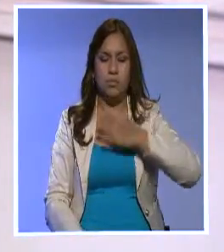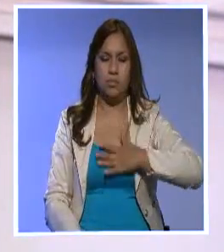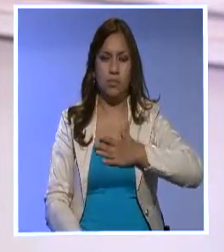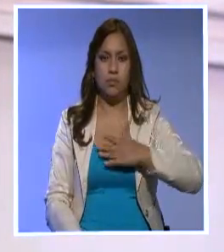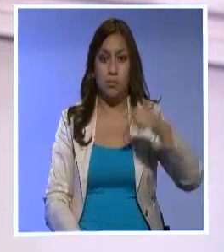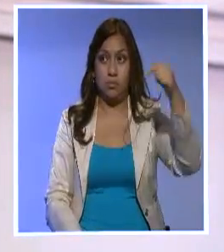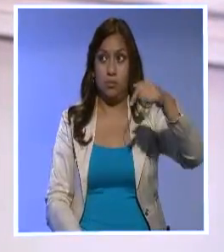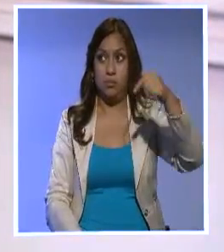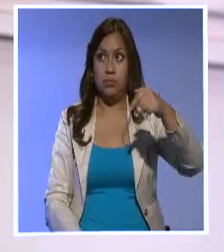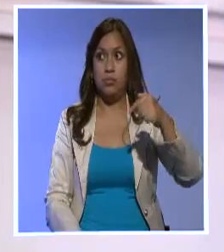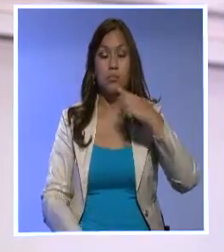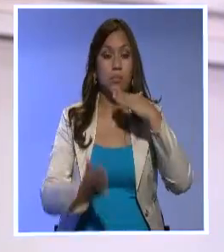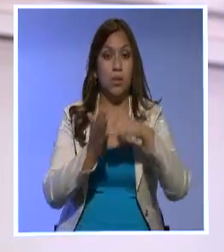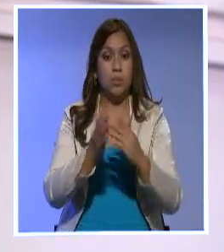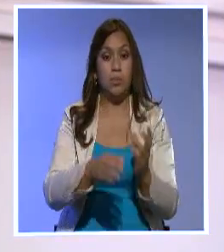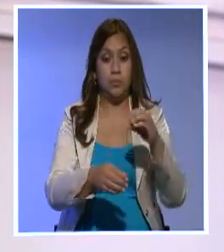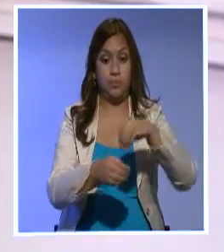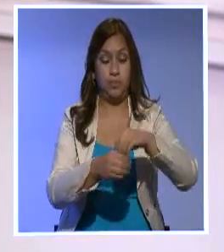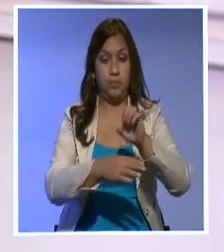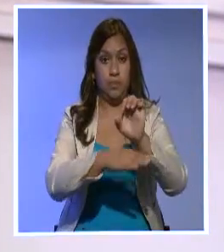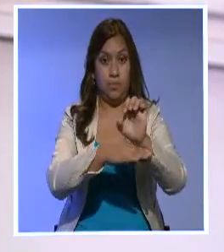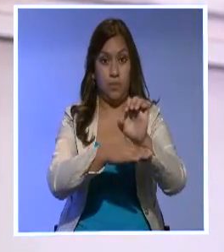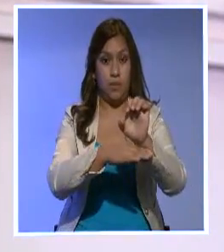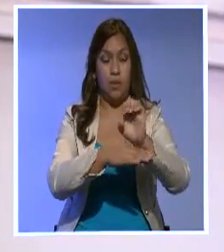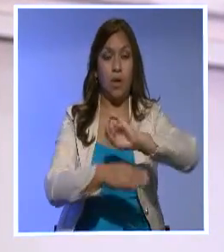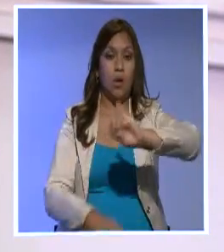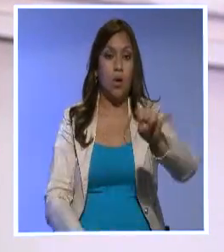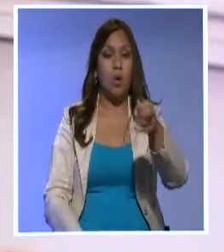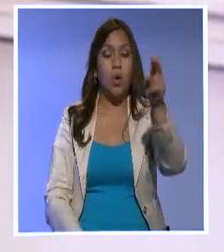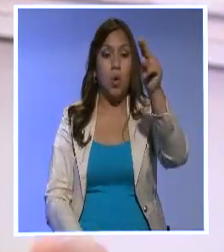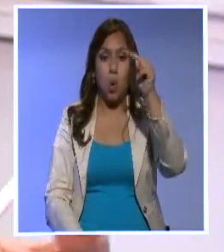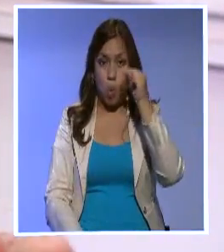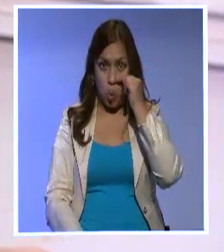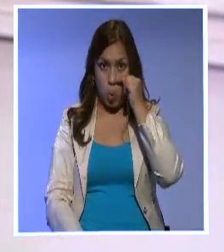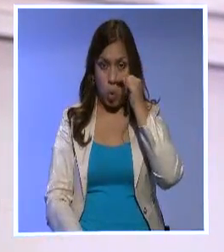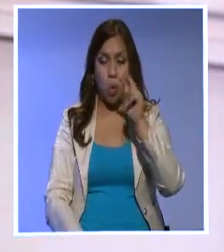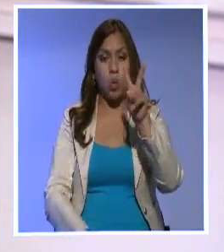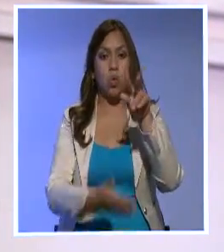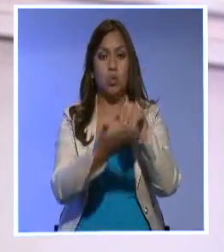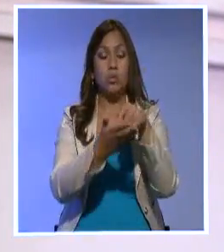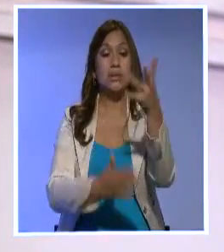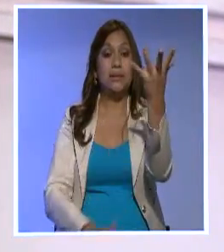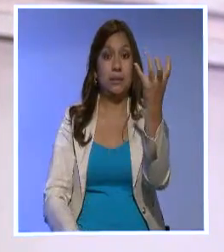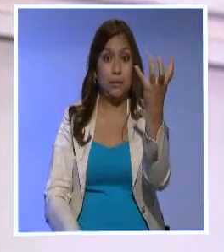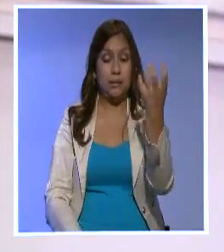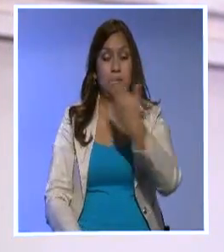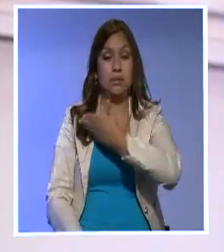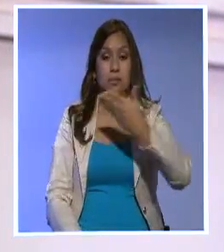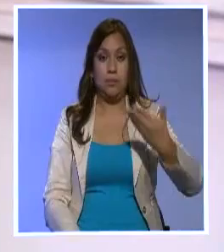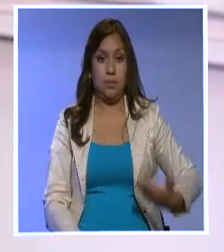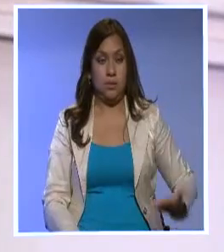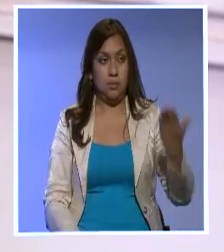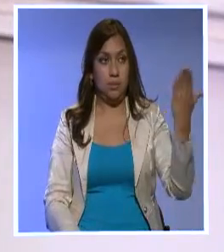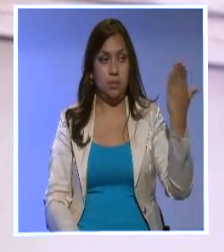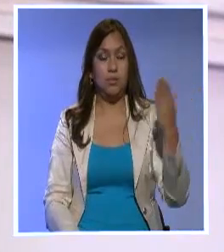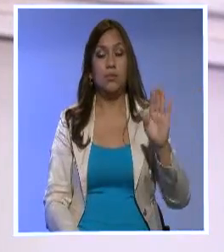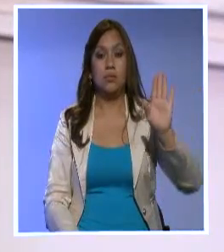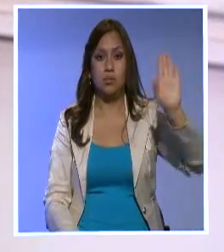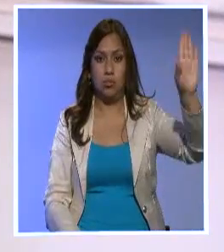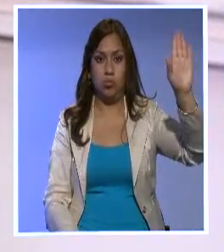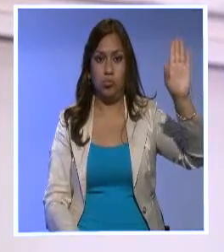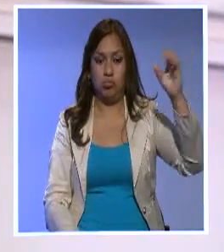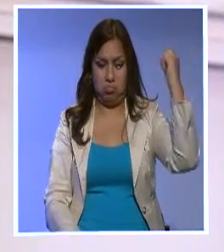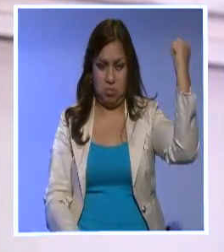este tiempo dentro de nuestro país es decir en junio del 2015 el presidente de la república con su potestad